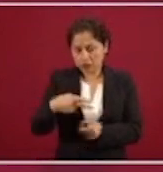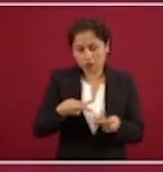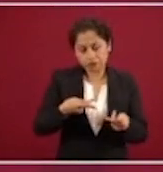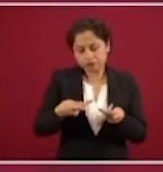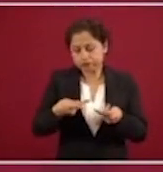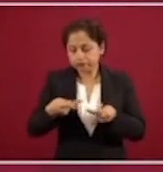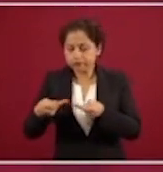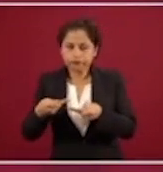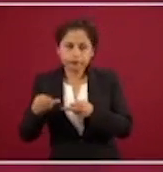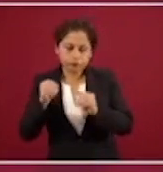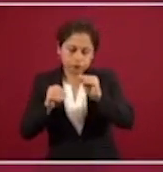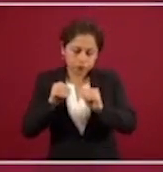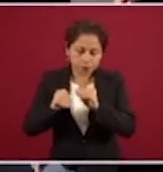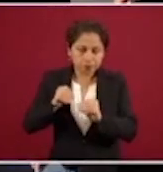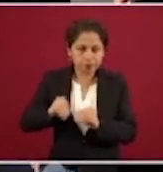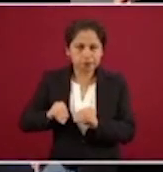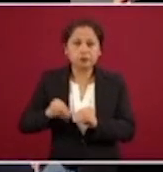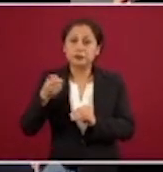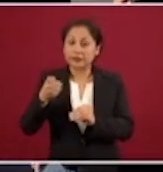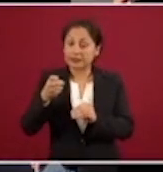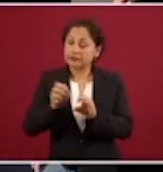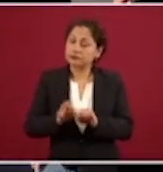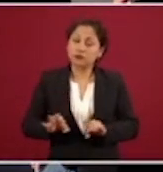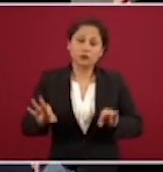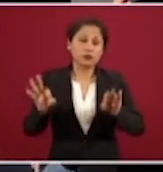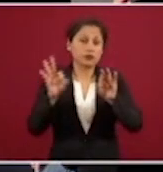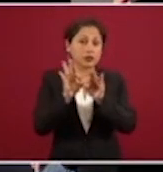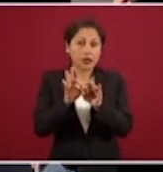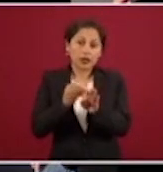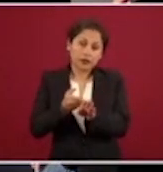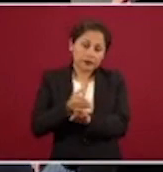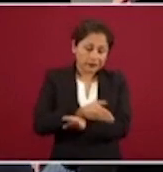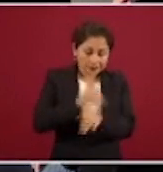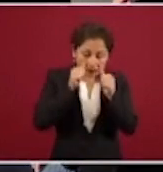qué es fundamental es básico es